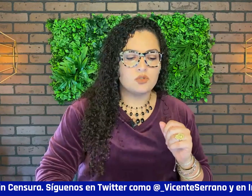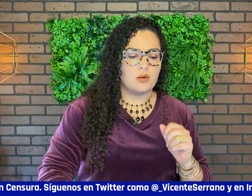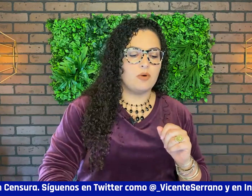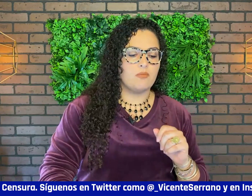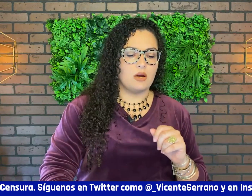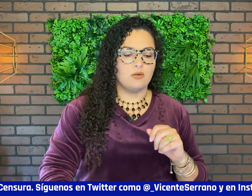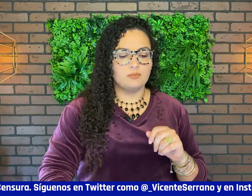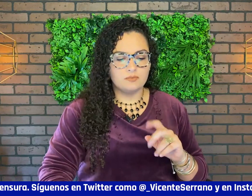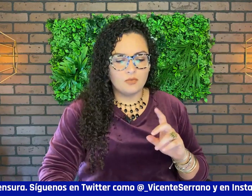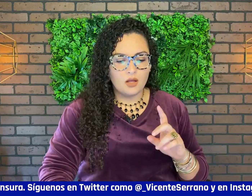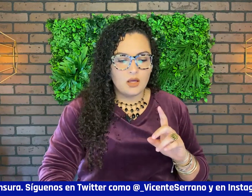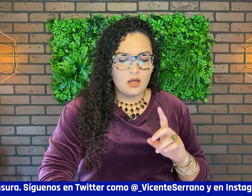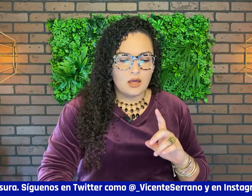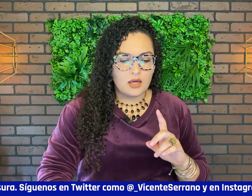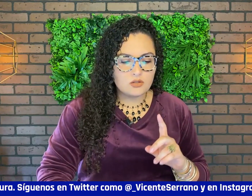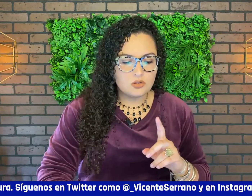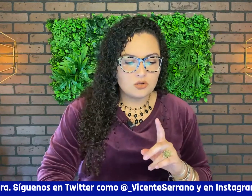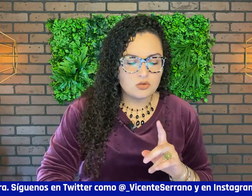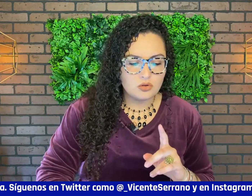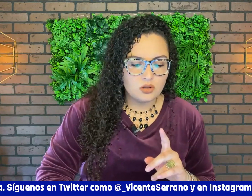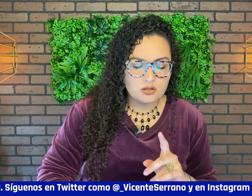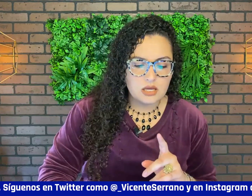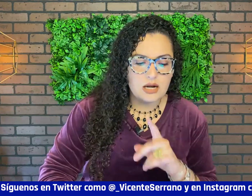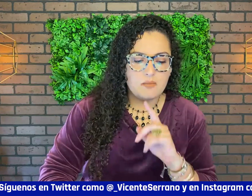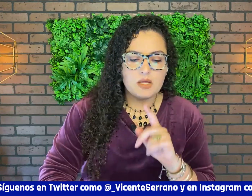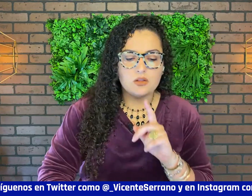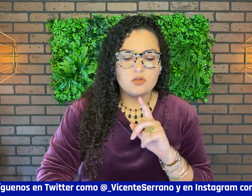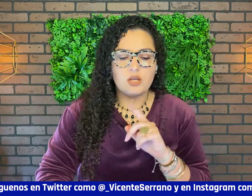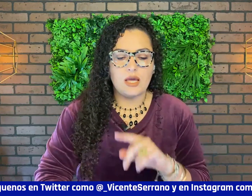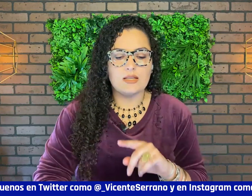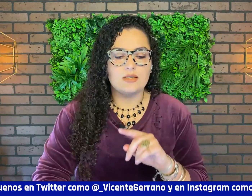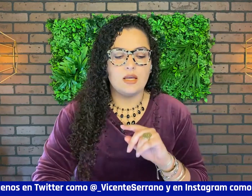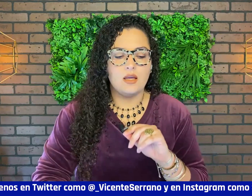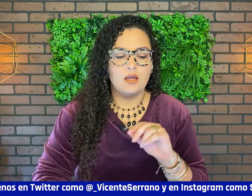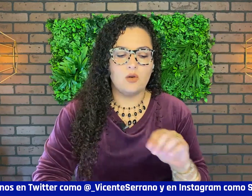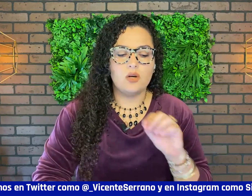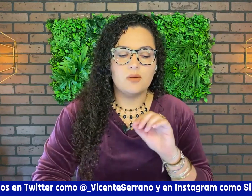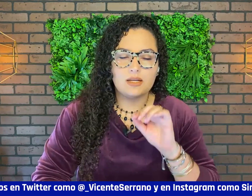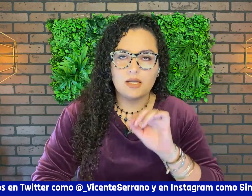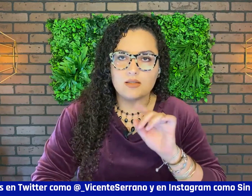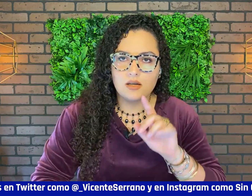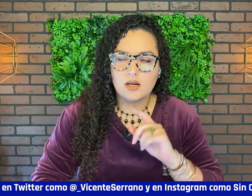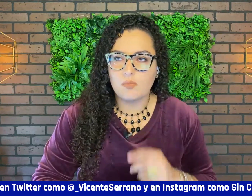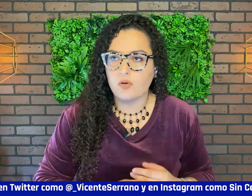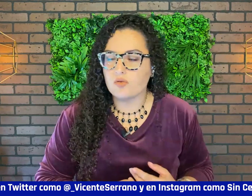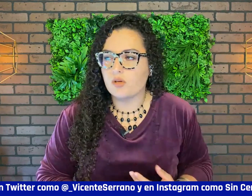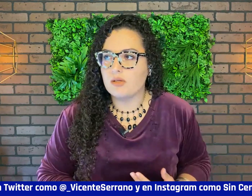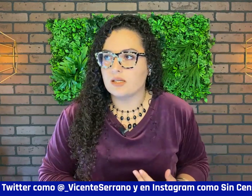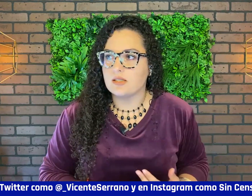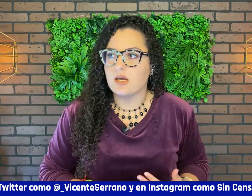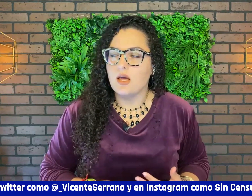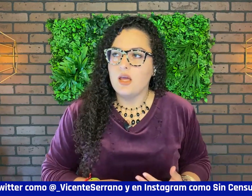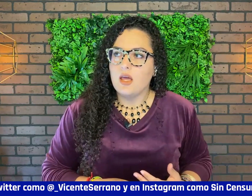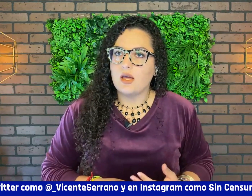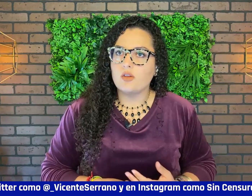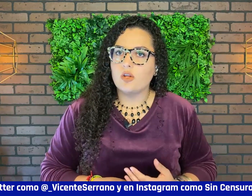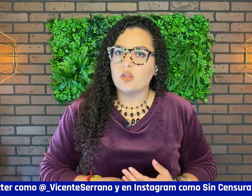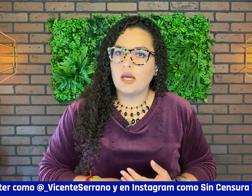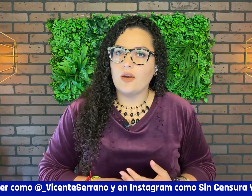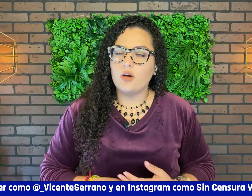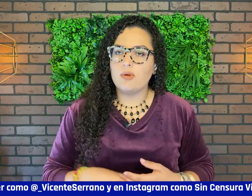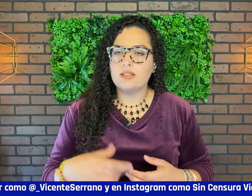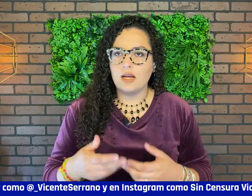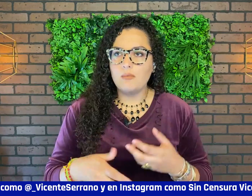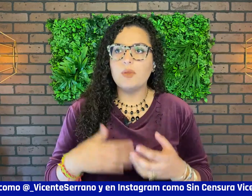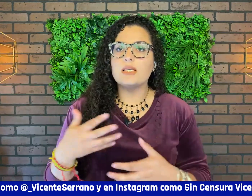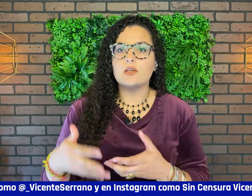ver y escuchar primero. Estos señalamientos que hace el Universal, es el clip 11, mi Ceci, en donde